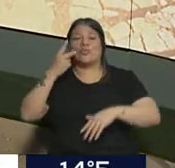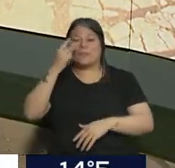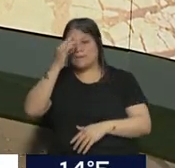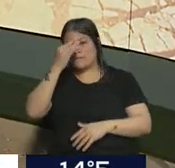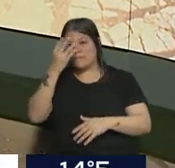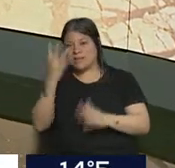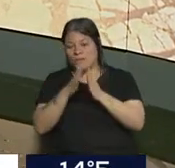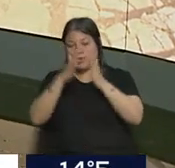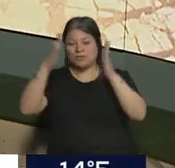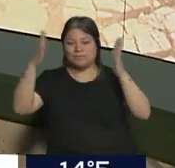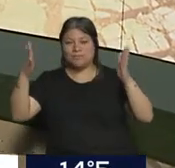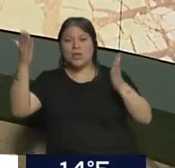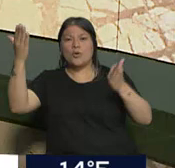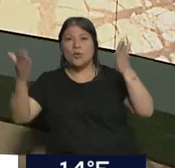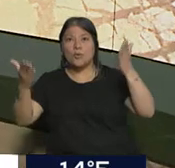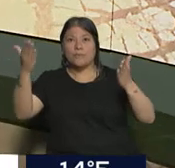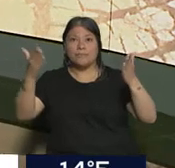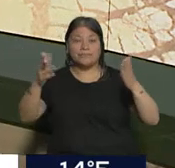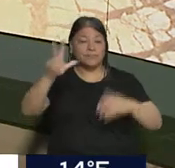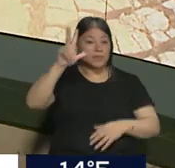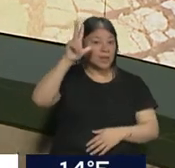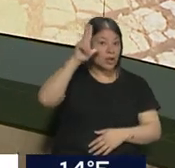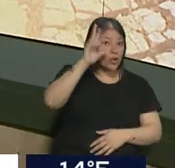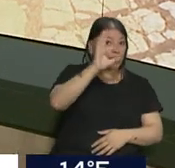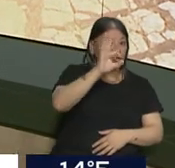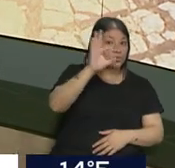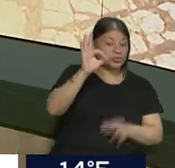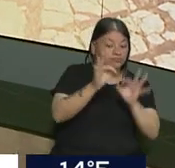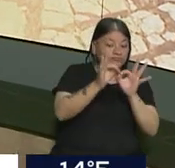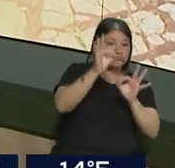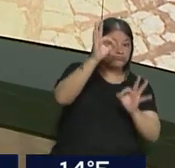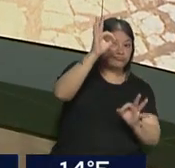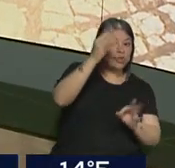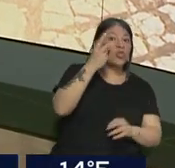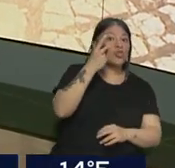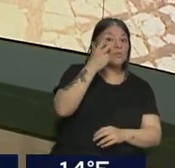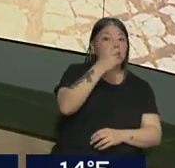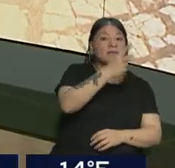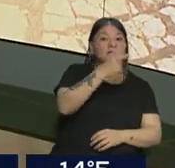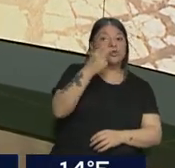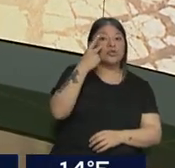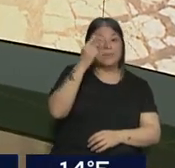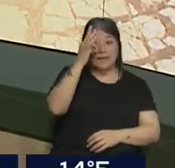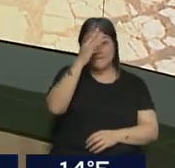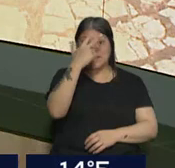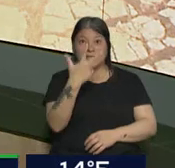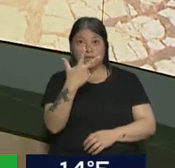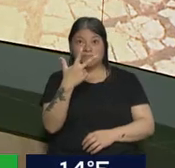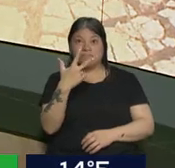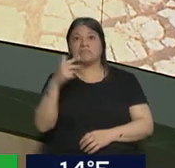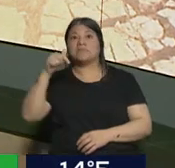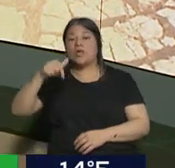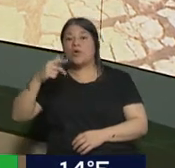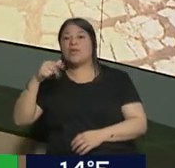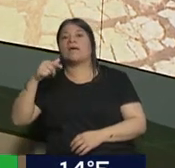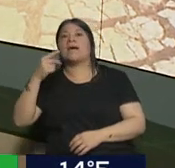2023-2024. Y hacemos la comparación: 800 hectómetros cúbicos tuvo en 2022-2023 contra